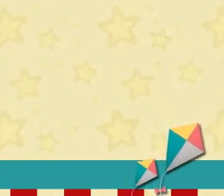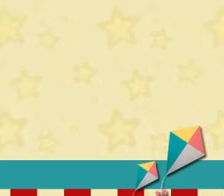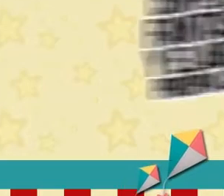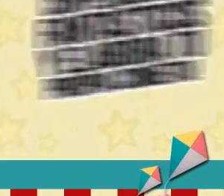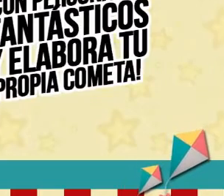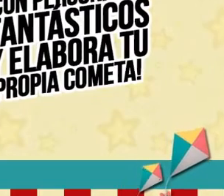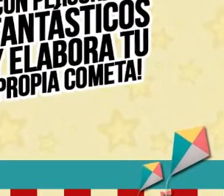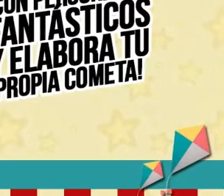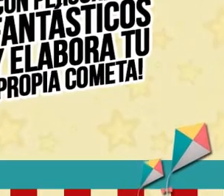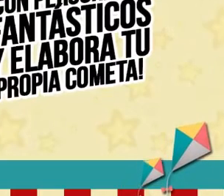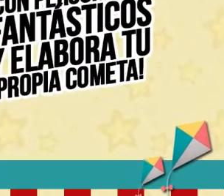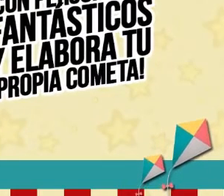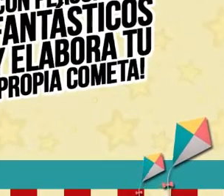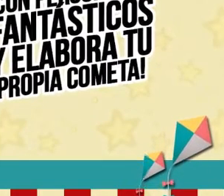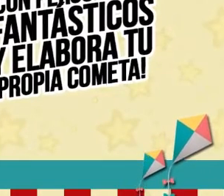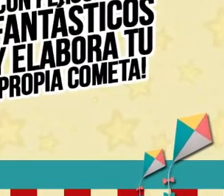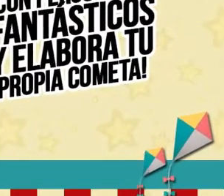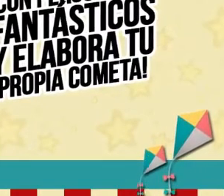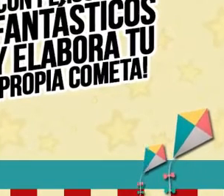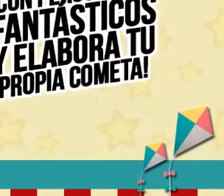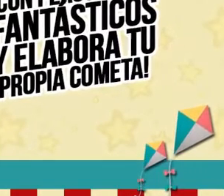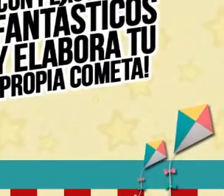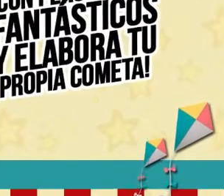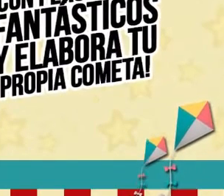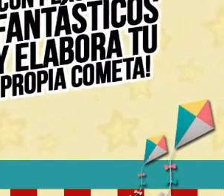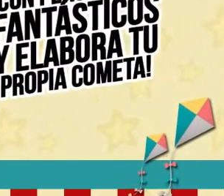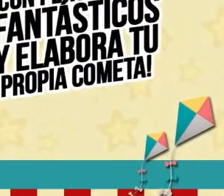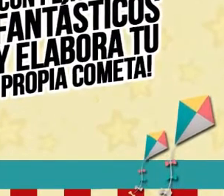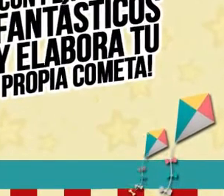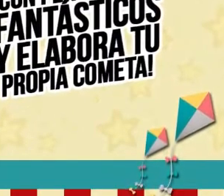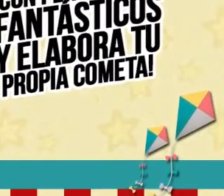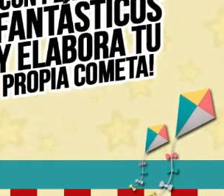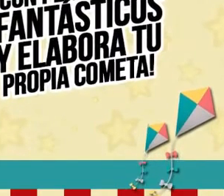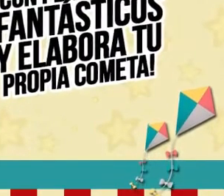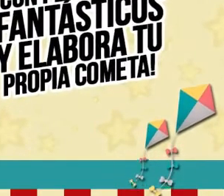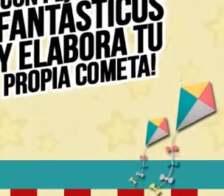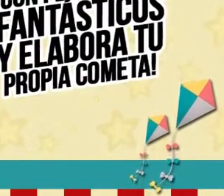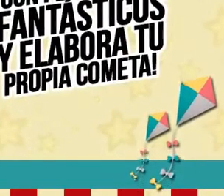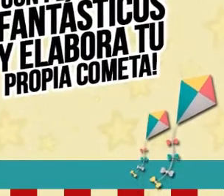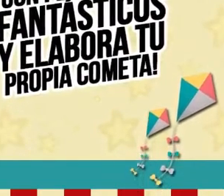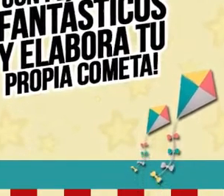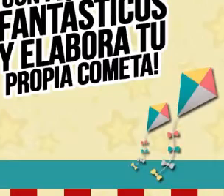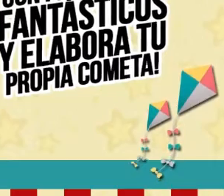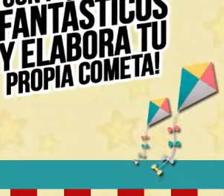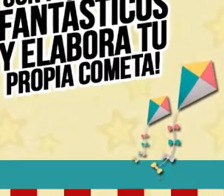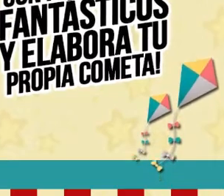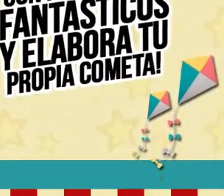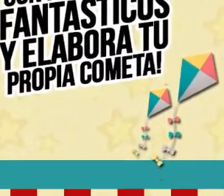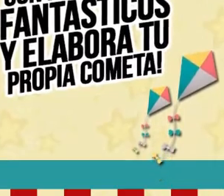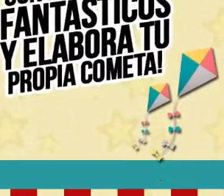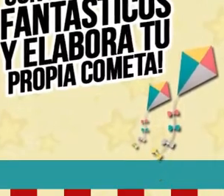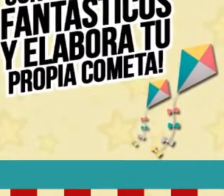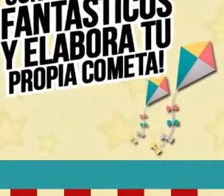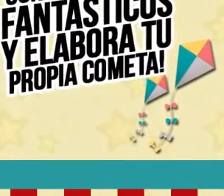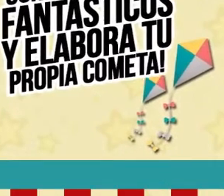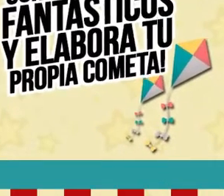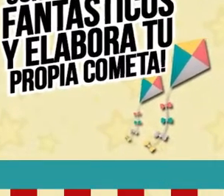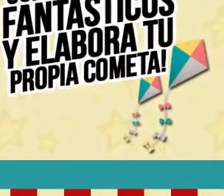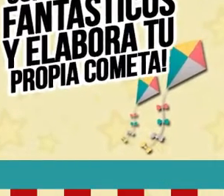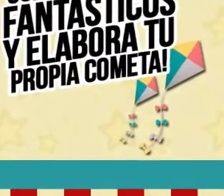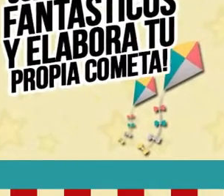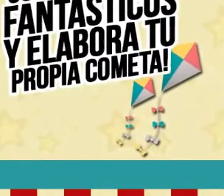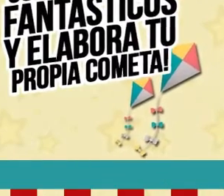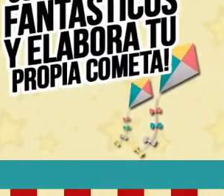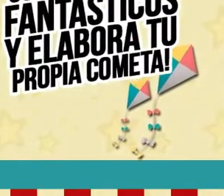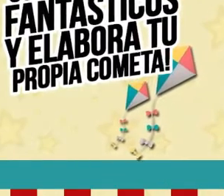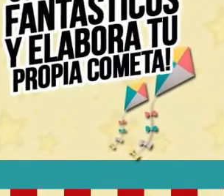con personajes fantásticos y elabora tu cometa. Los domingos 10, 17, 24 y 31 de julio a las 4